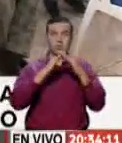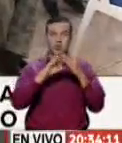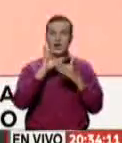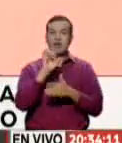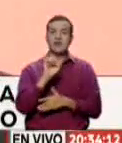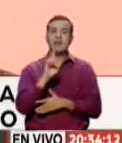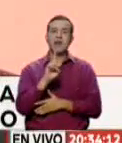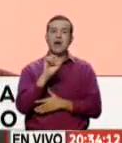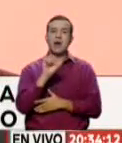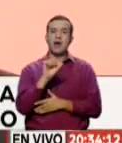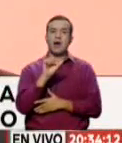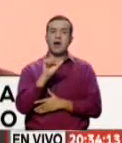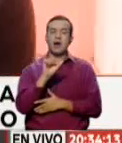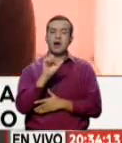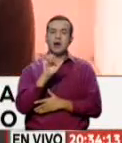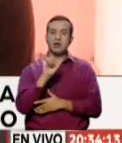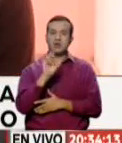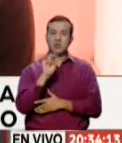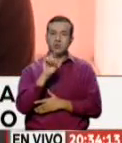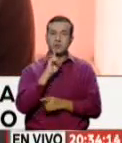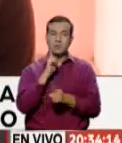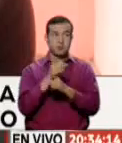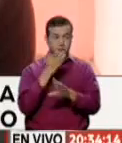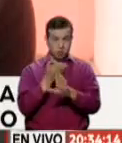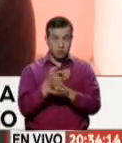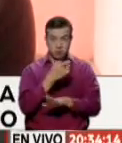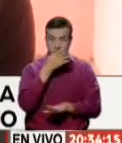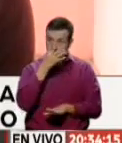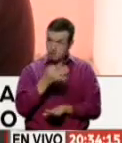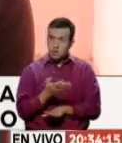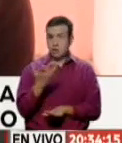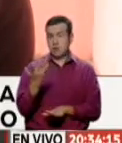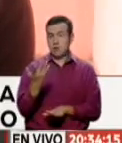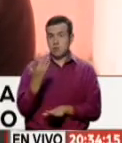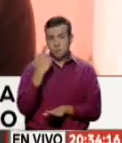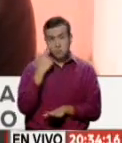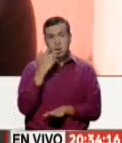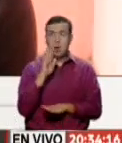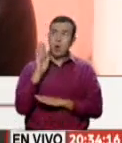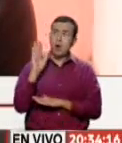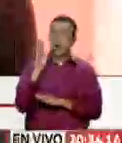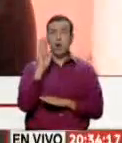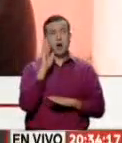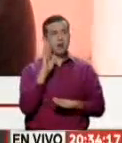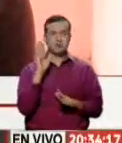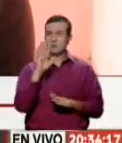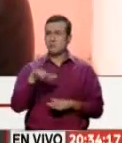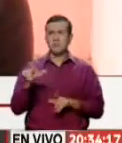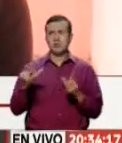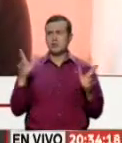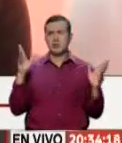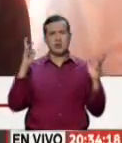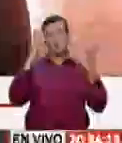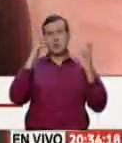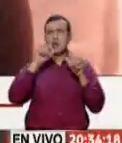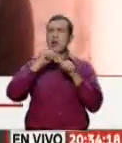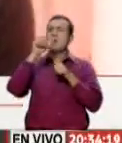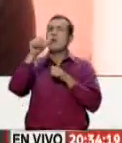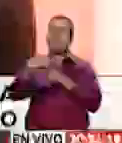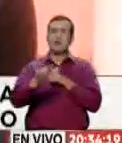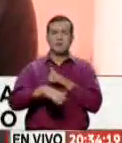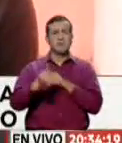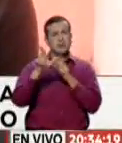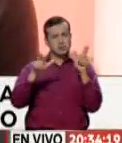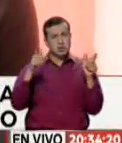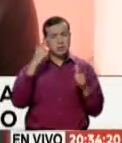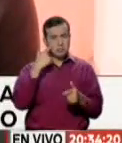Dayuno, Milton Enquimo. Si ofrecen, cumplen. Si no, los piquenanes están cansados, vinieron de lejos. Entonces ellos